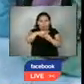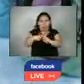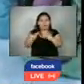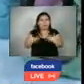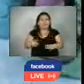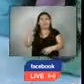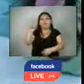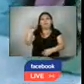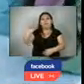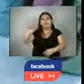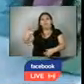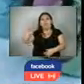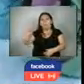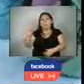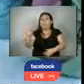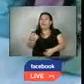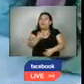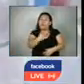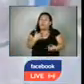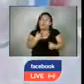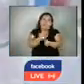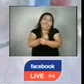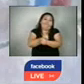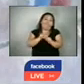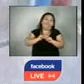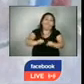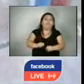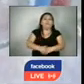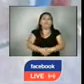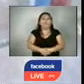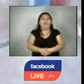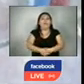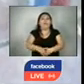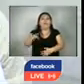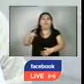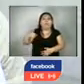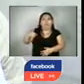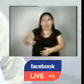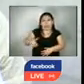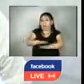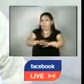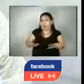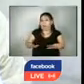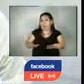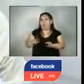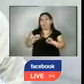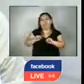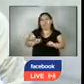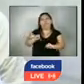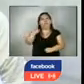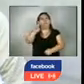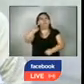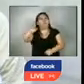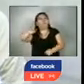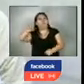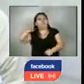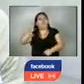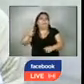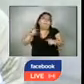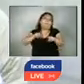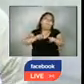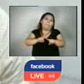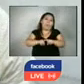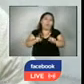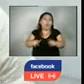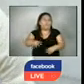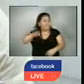131 seres queridos que se nos han ido. Cerró el año. Cerramos el año con 131, pero la